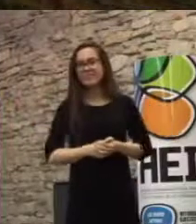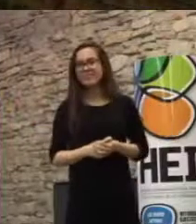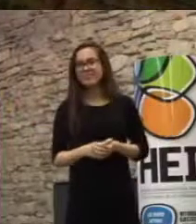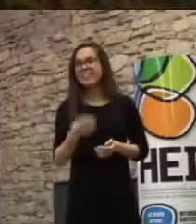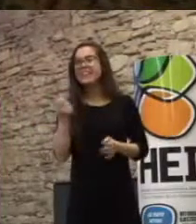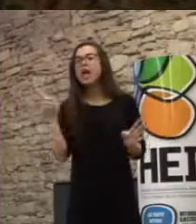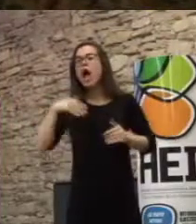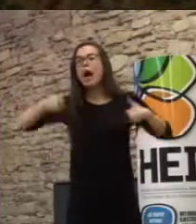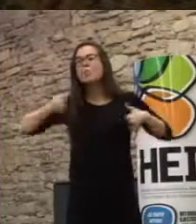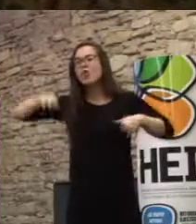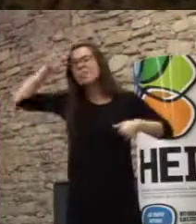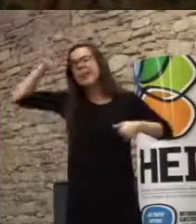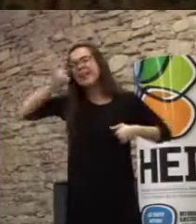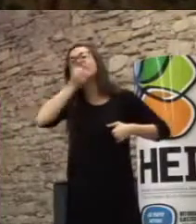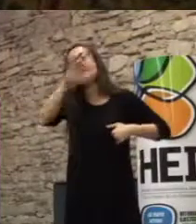mono